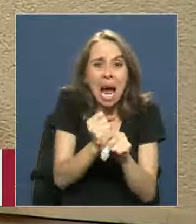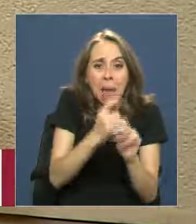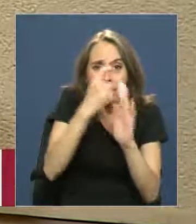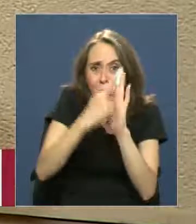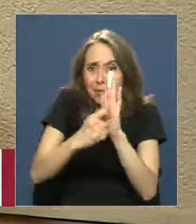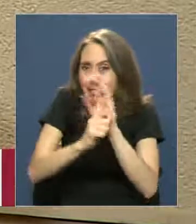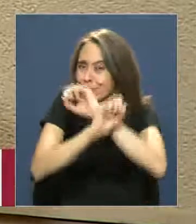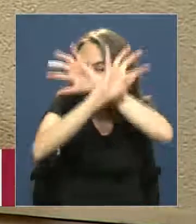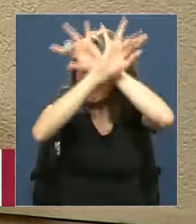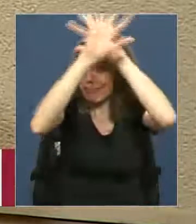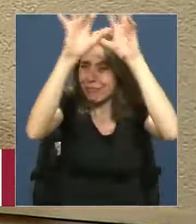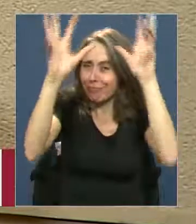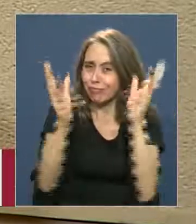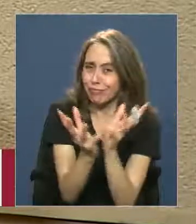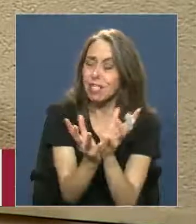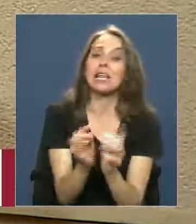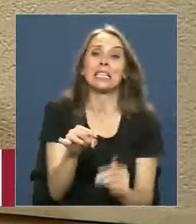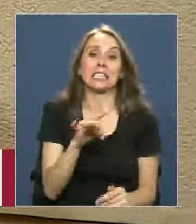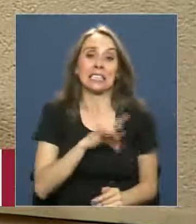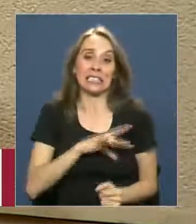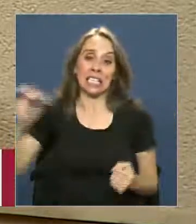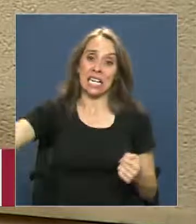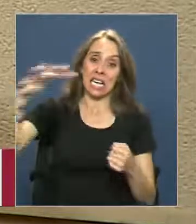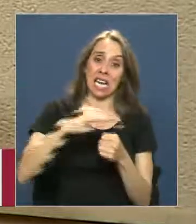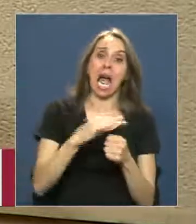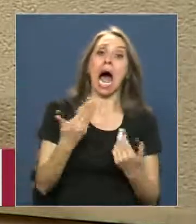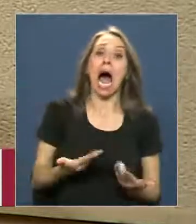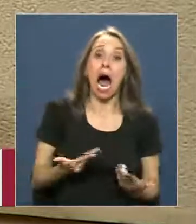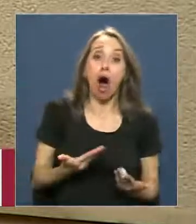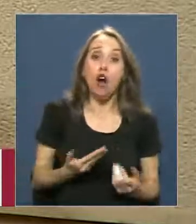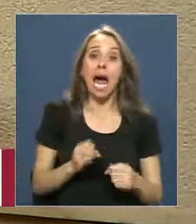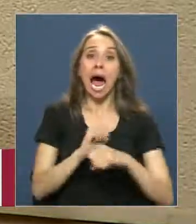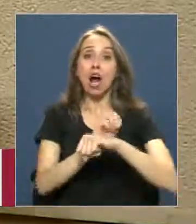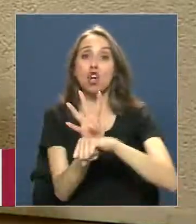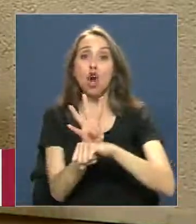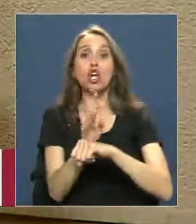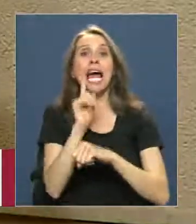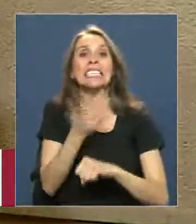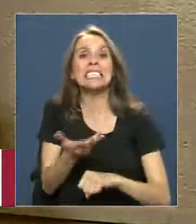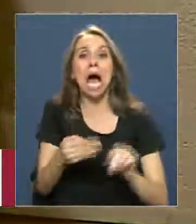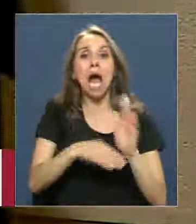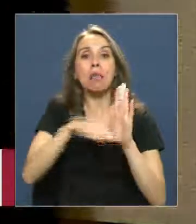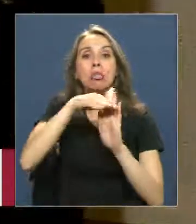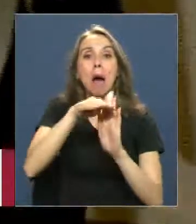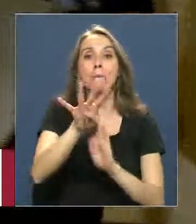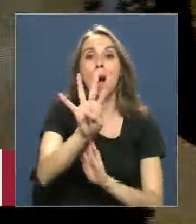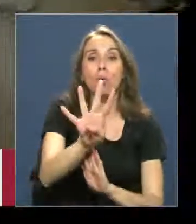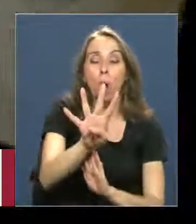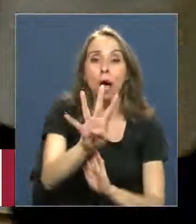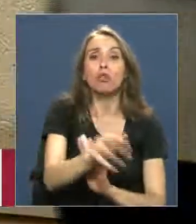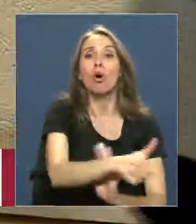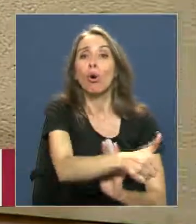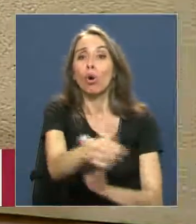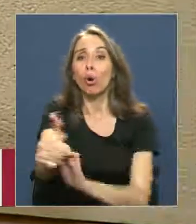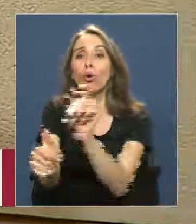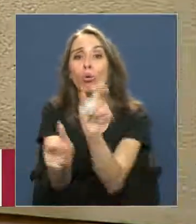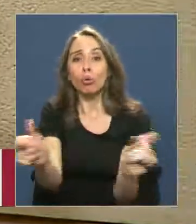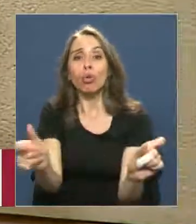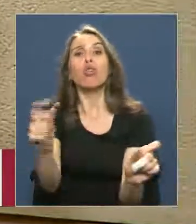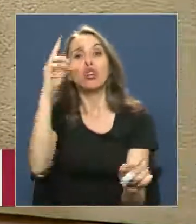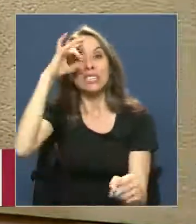Lo cierto es que esta crisis sanitaria tiene a Chile sumido en la fase 4, cuya significancia todos y todas acá lo